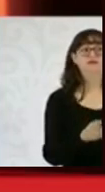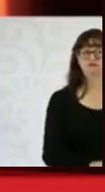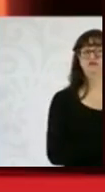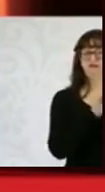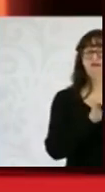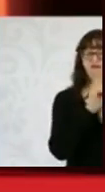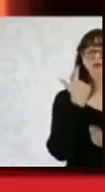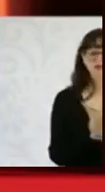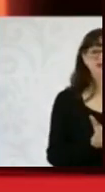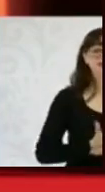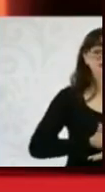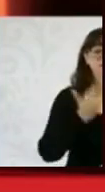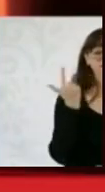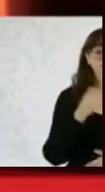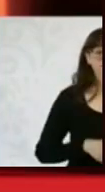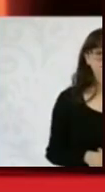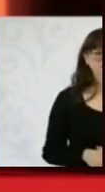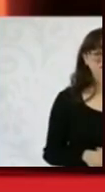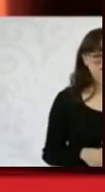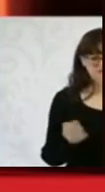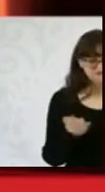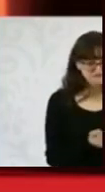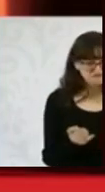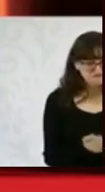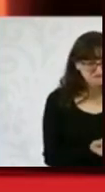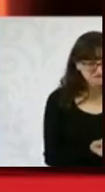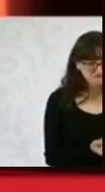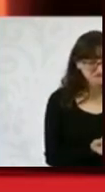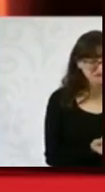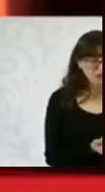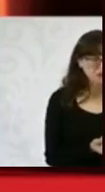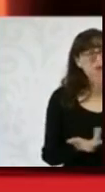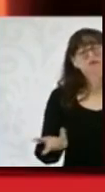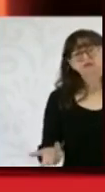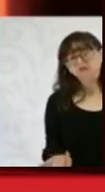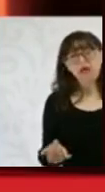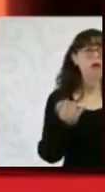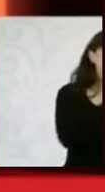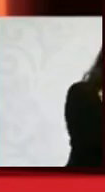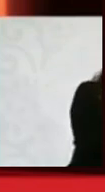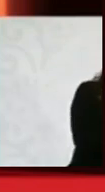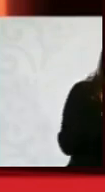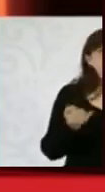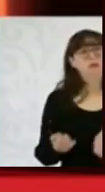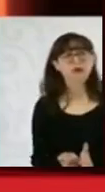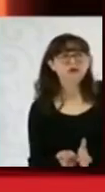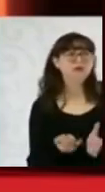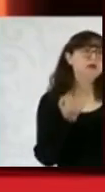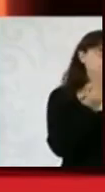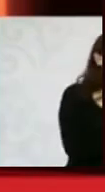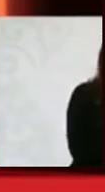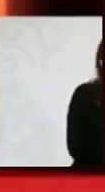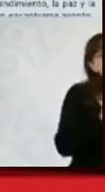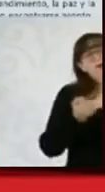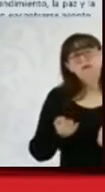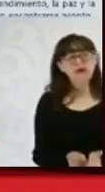Sheinbaum está ganando peso, no solo en México, sino también en el ámbito global. Esta respuesta también no pasó desapercibida en el medio